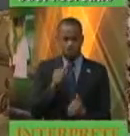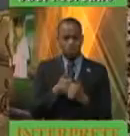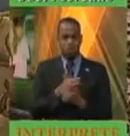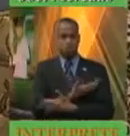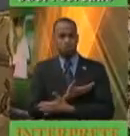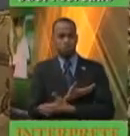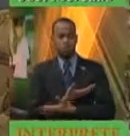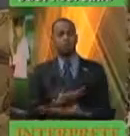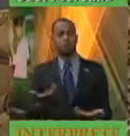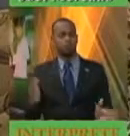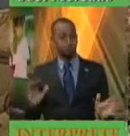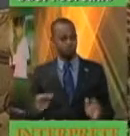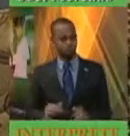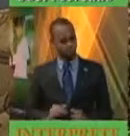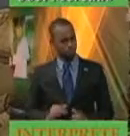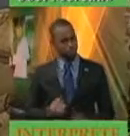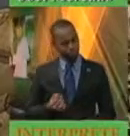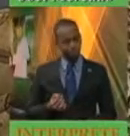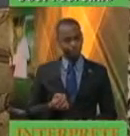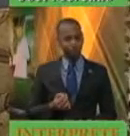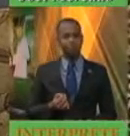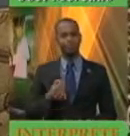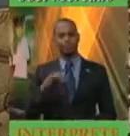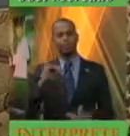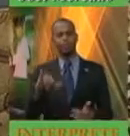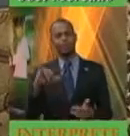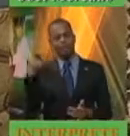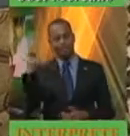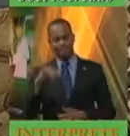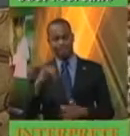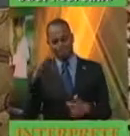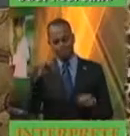trata este acuerdo que realizamos,